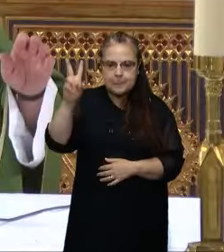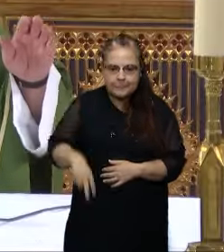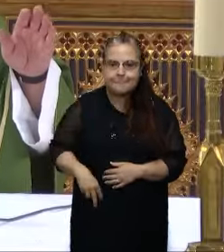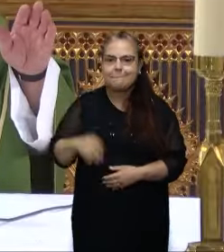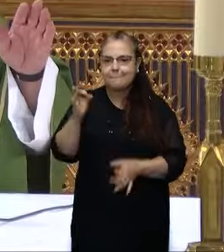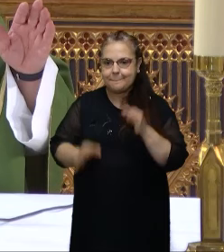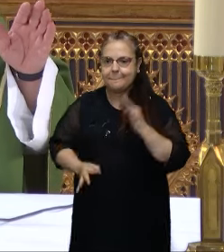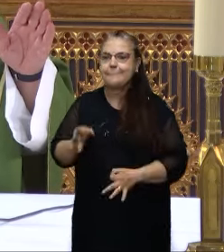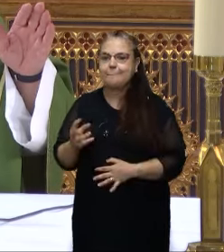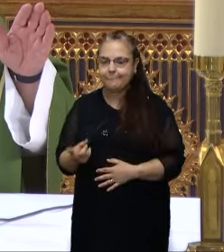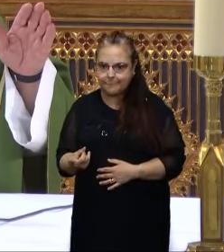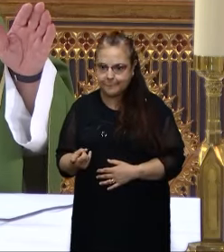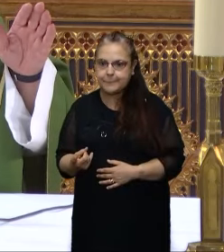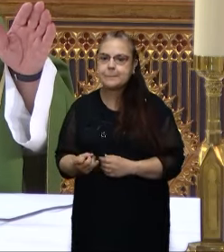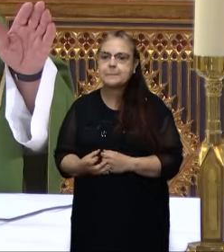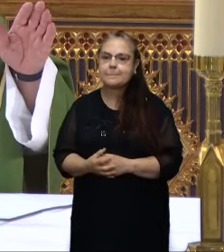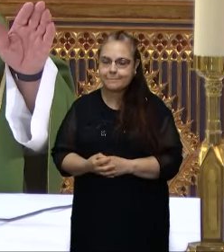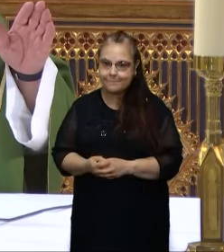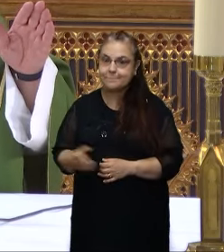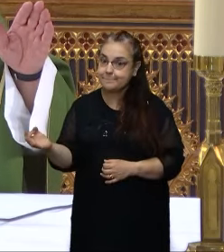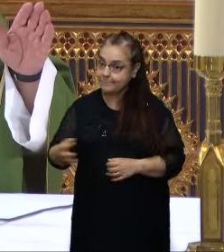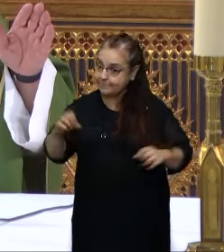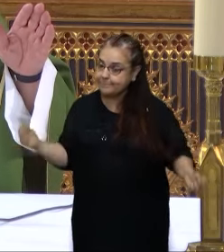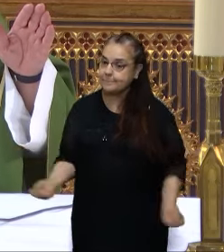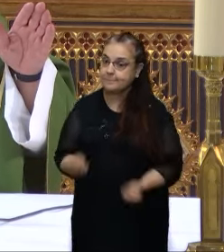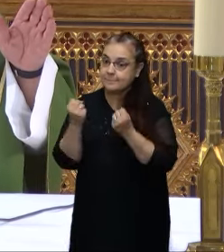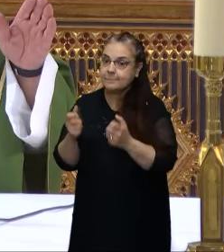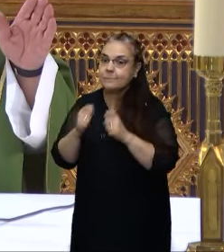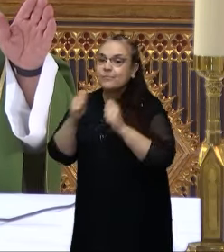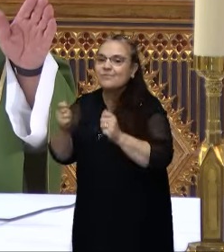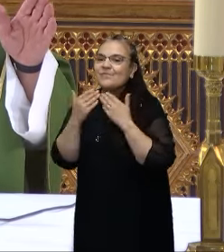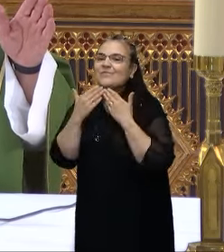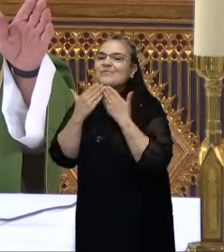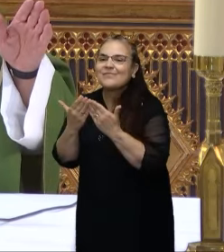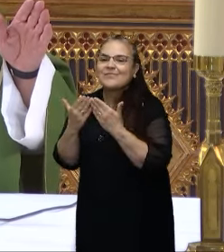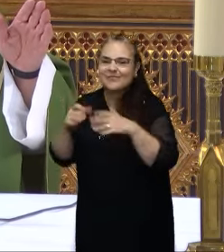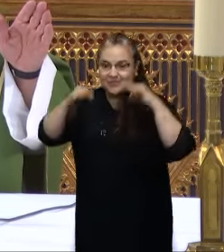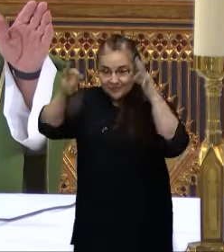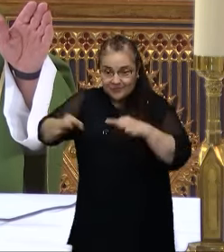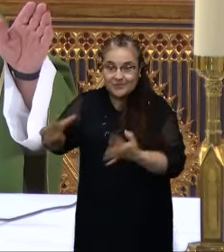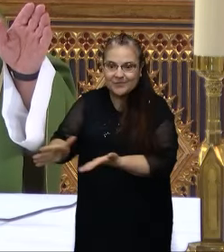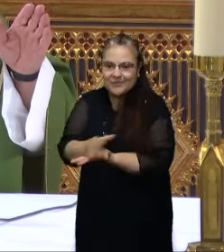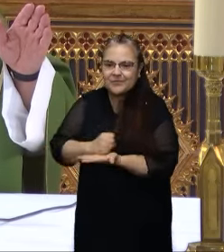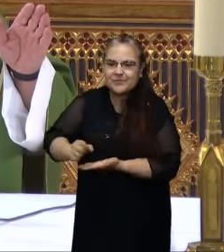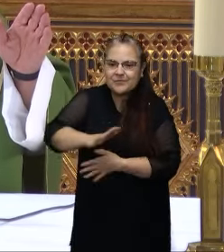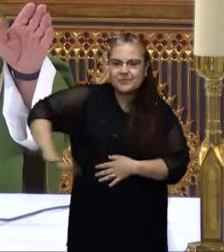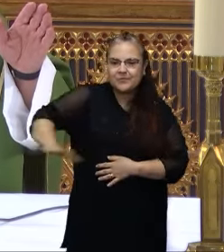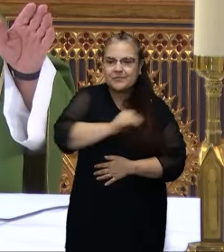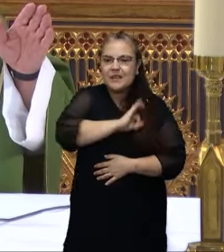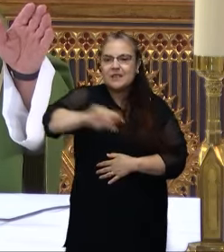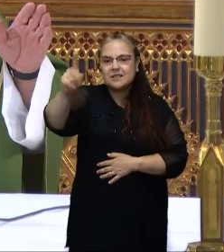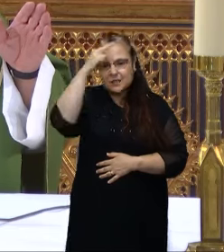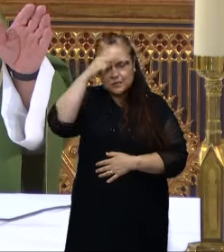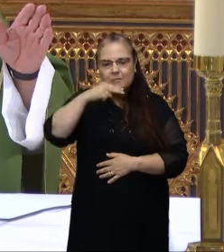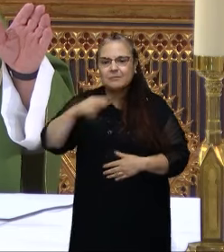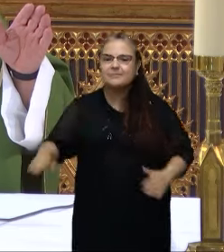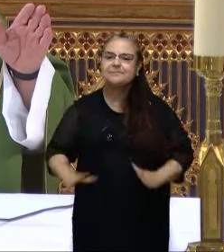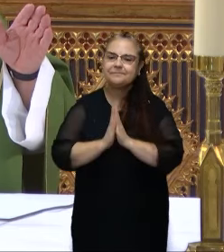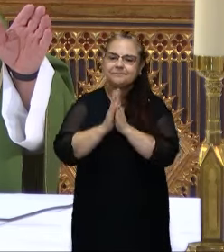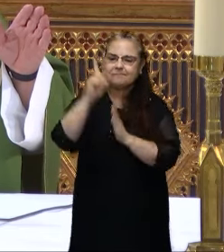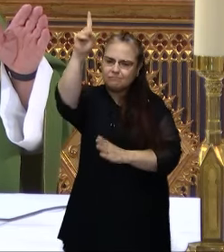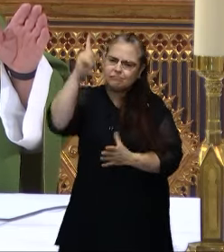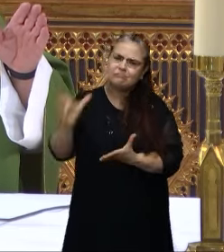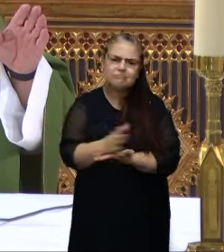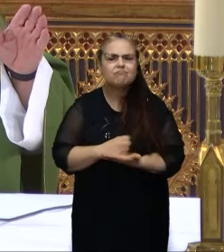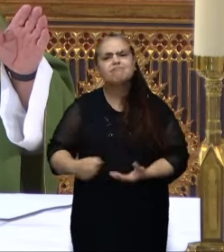En verdad es justo y necesario, es nuestro deber y salvación, darte gracias siempre y en todo lugar, Señor